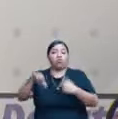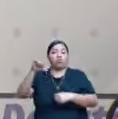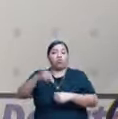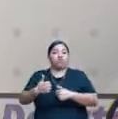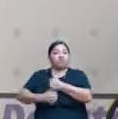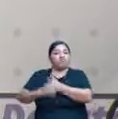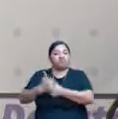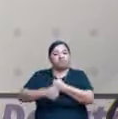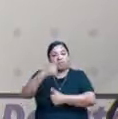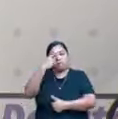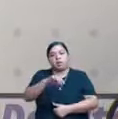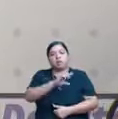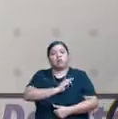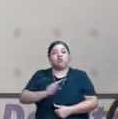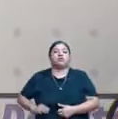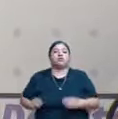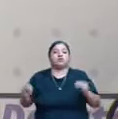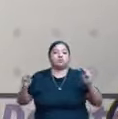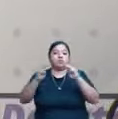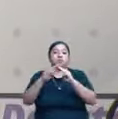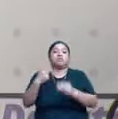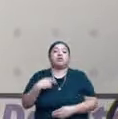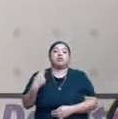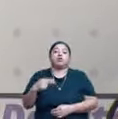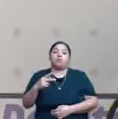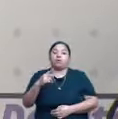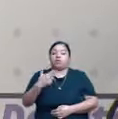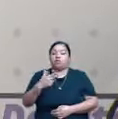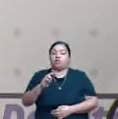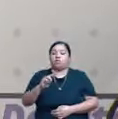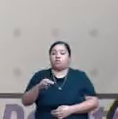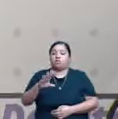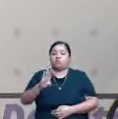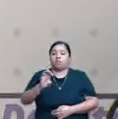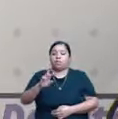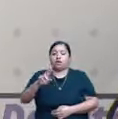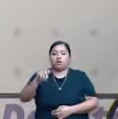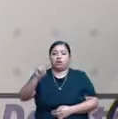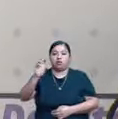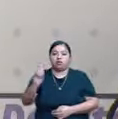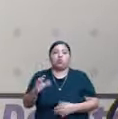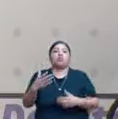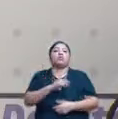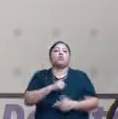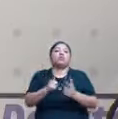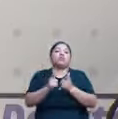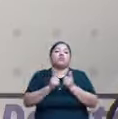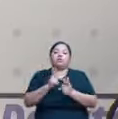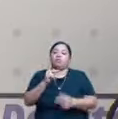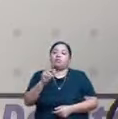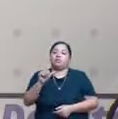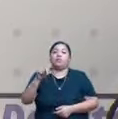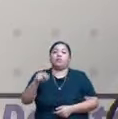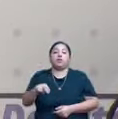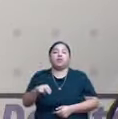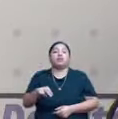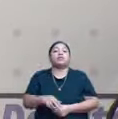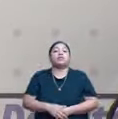Hidalgo. Mi nombre es Humberto Pacheco Miralrío, candidato del Partido Acción Nacional. Hoy por